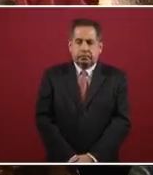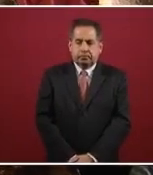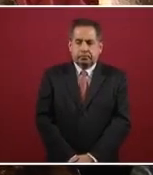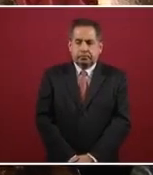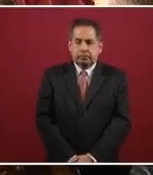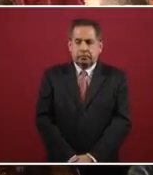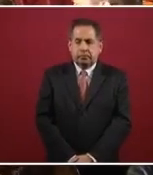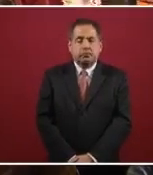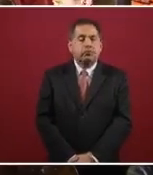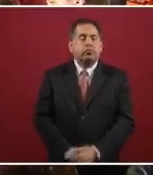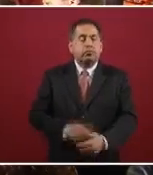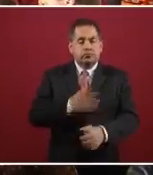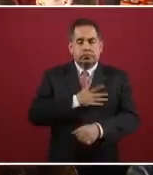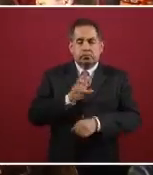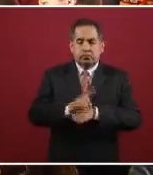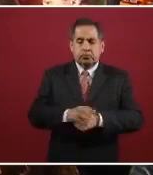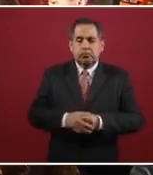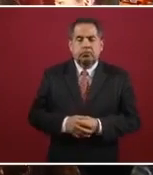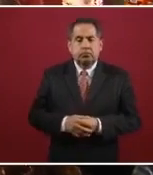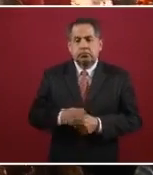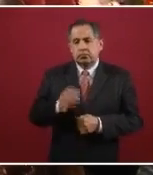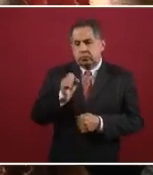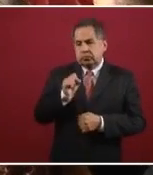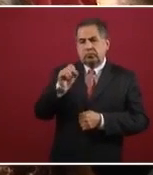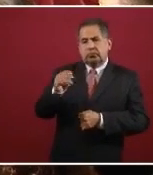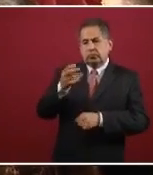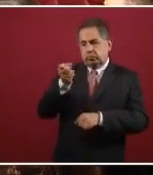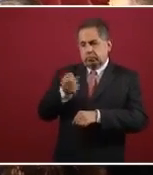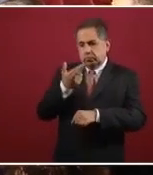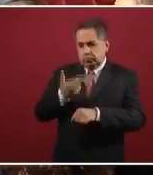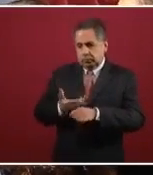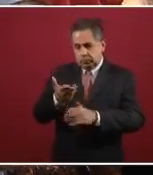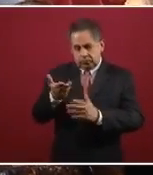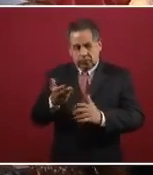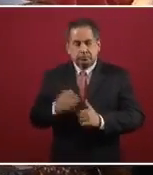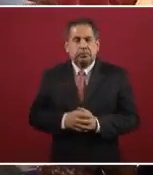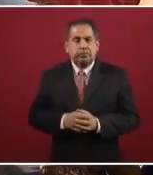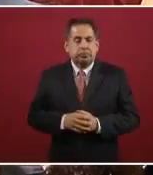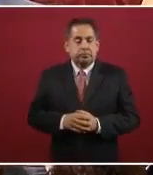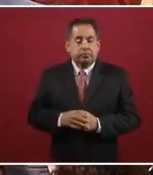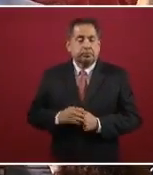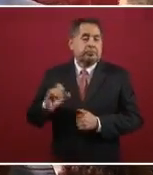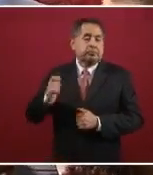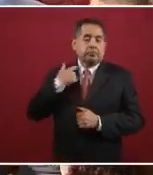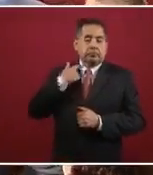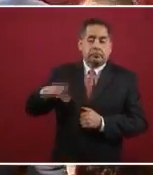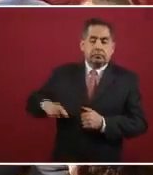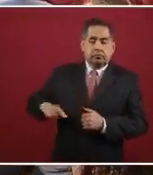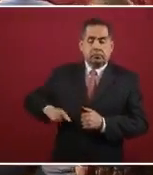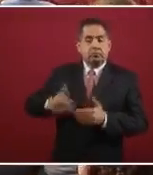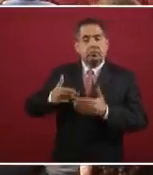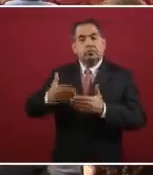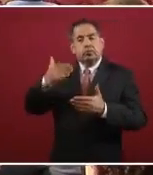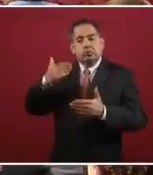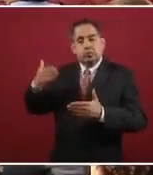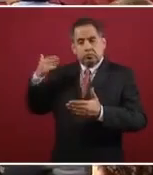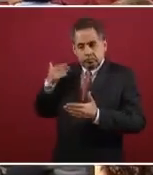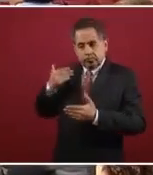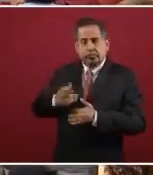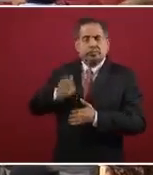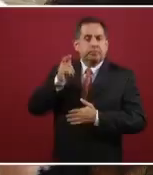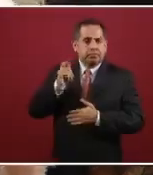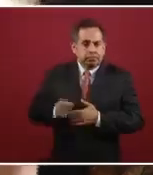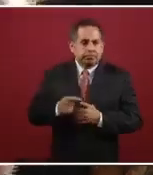Buenos días, subsecretario. En los sexenios anteriores fue persistente